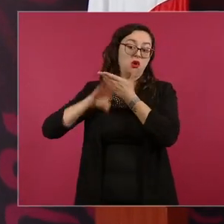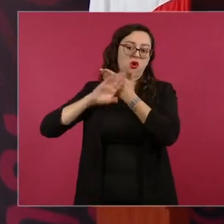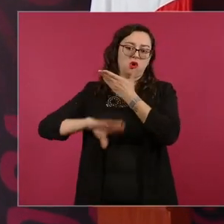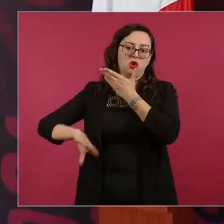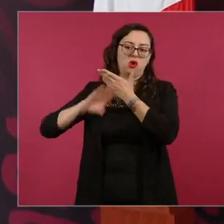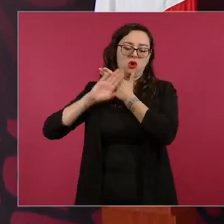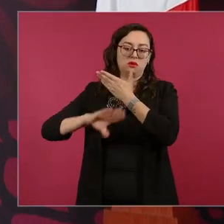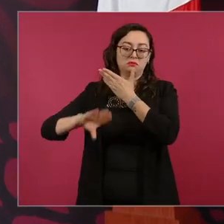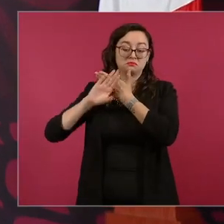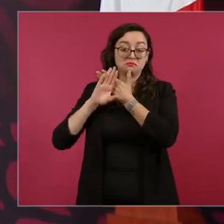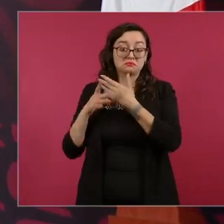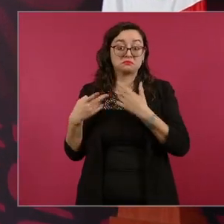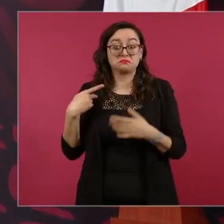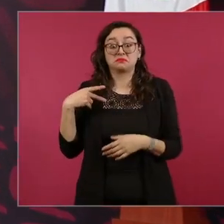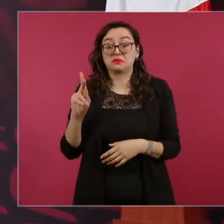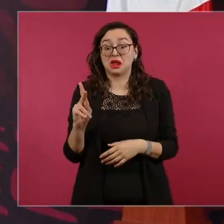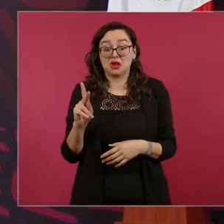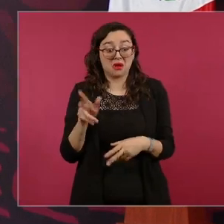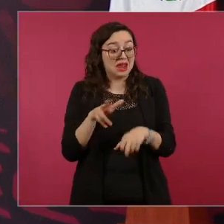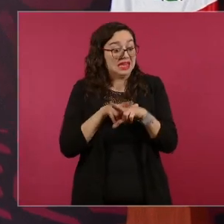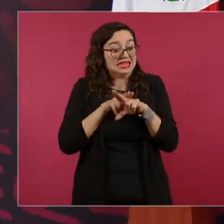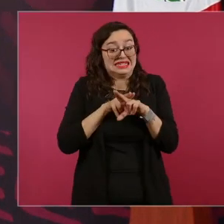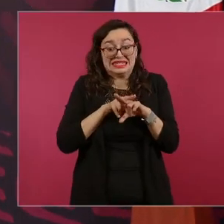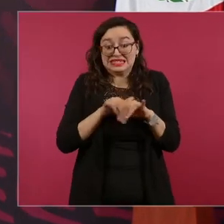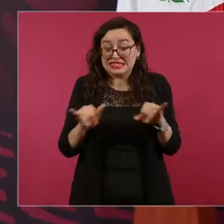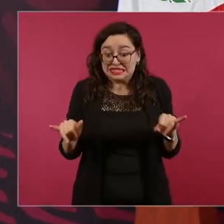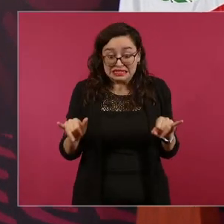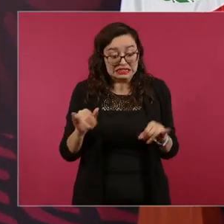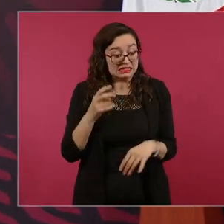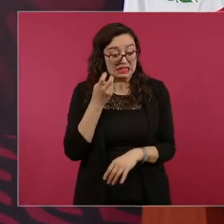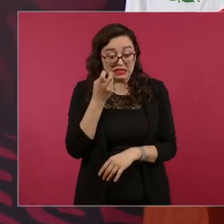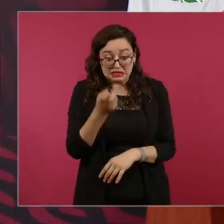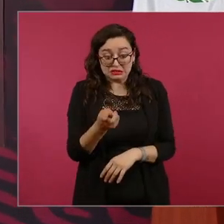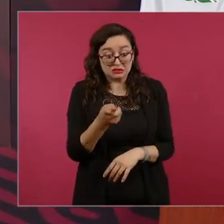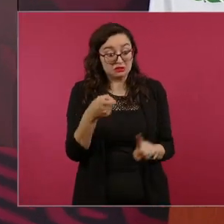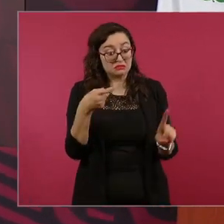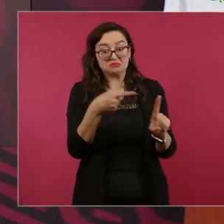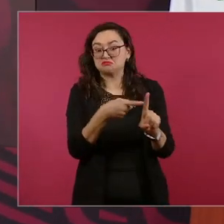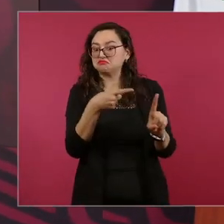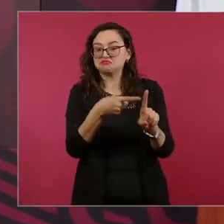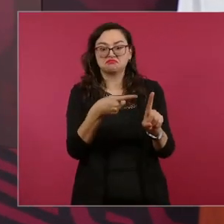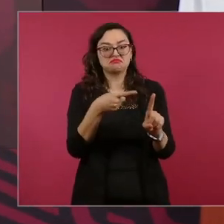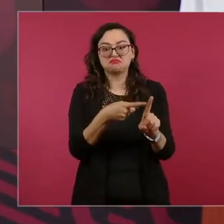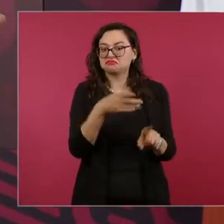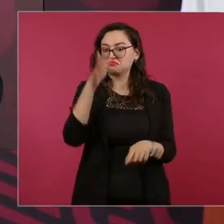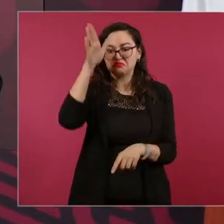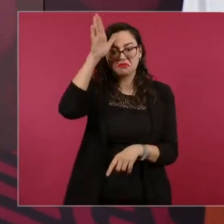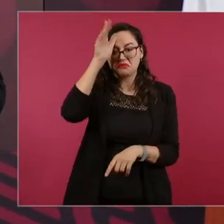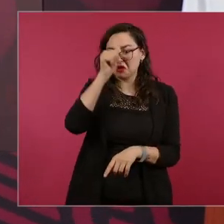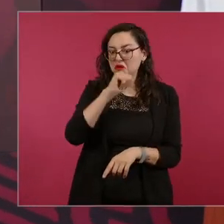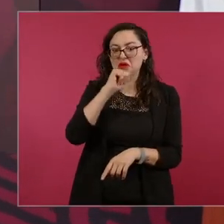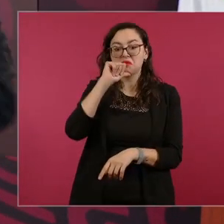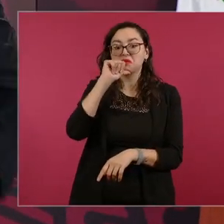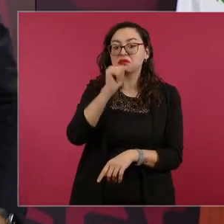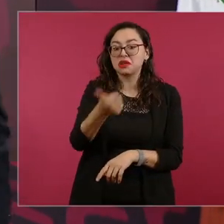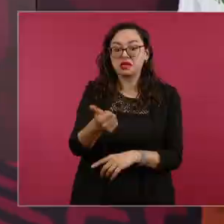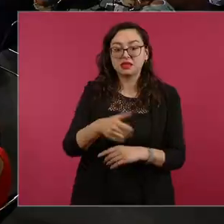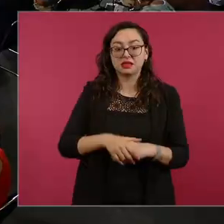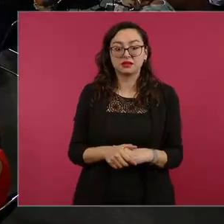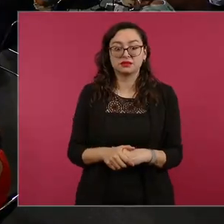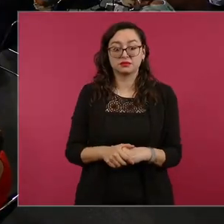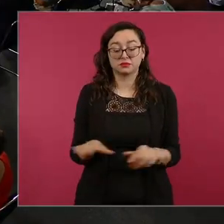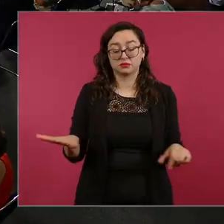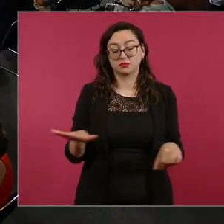pero a él le generaría dudas.